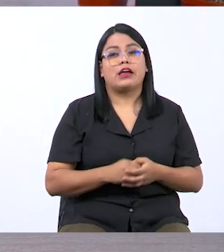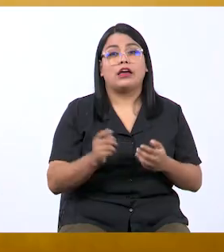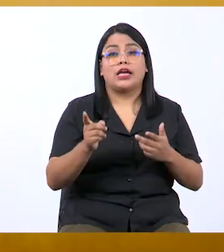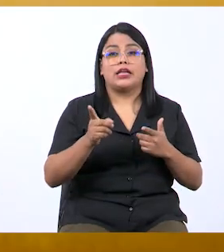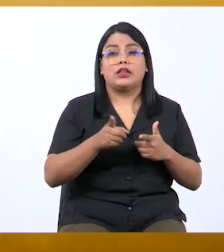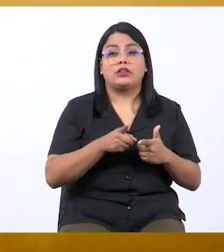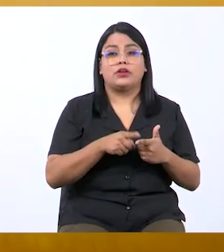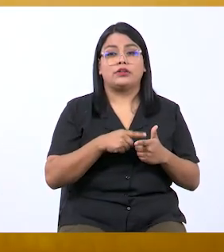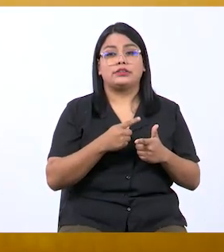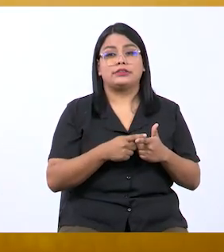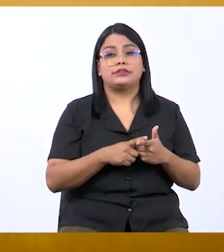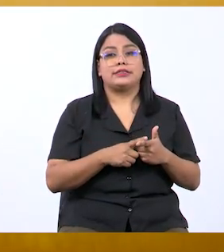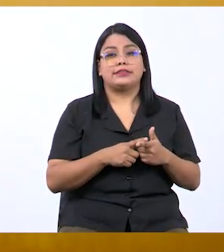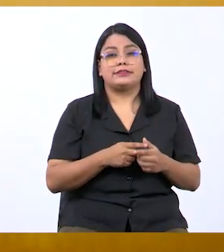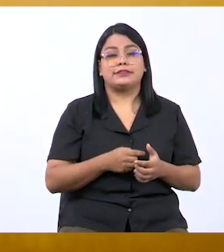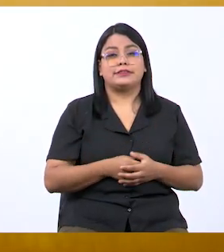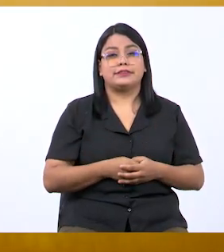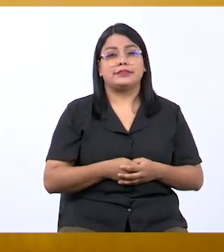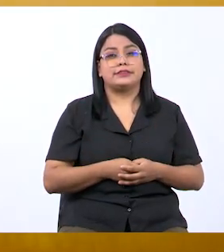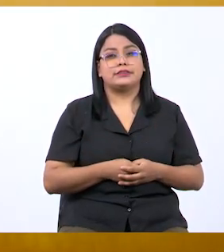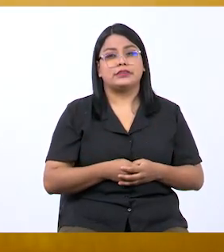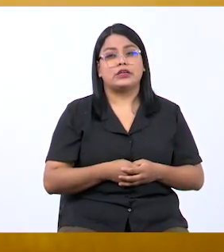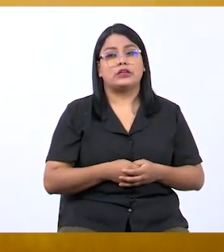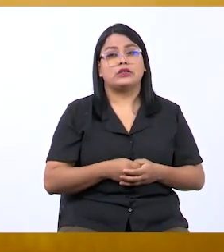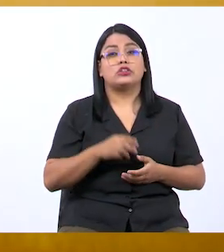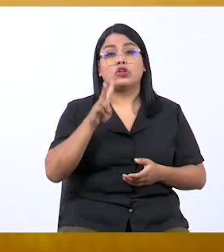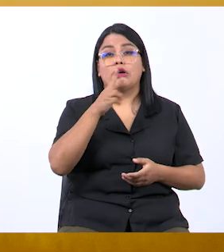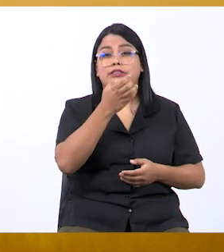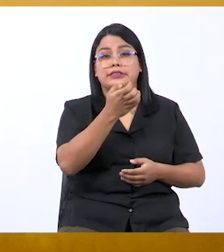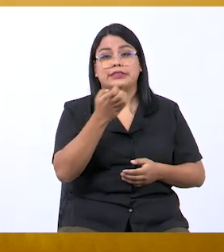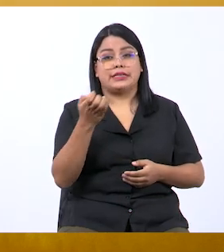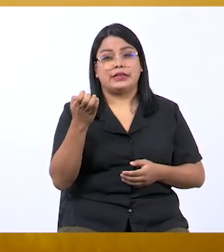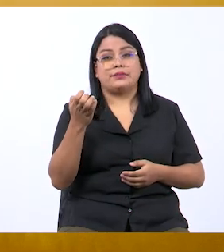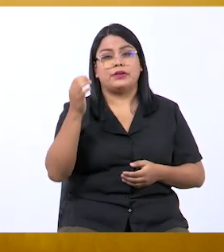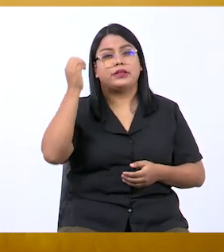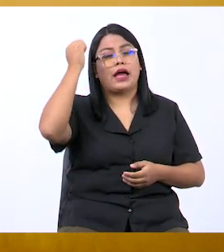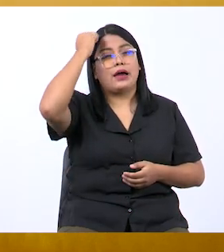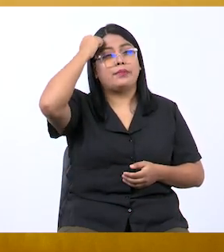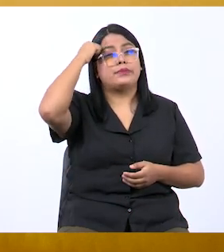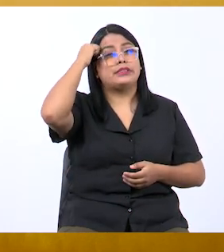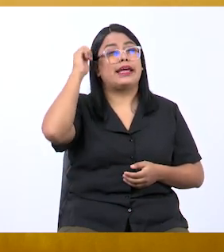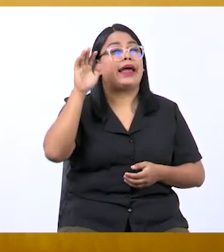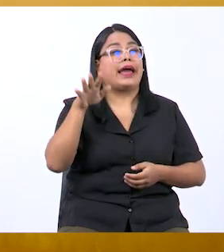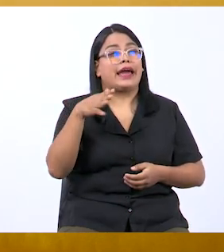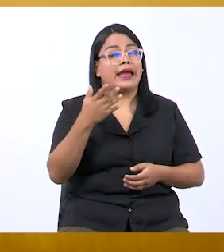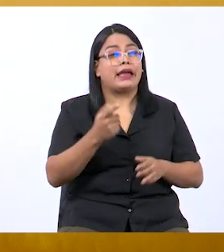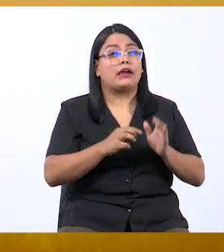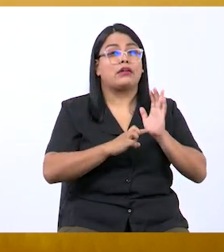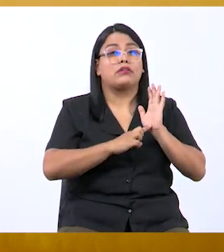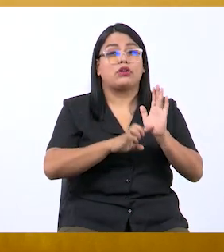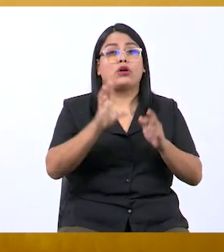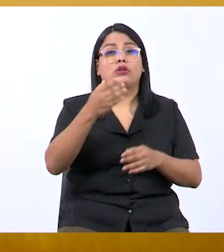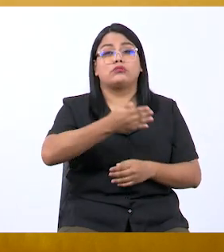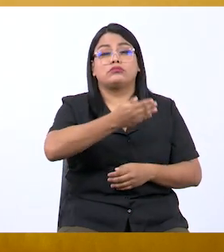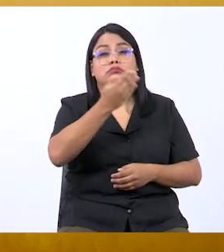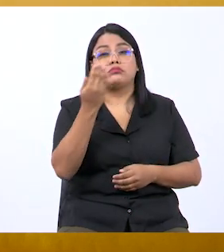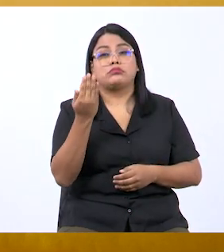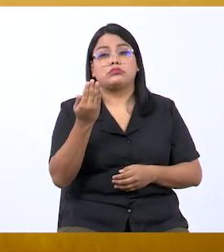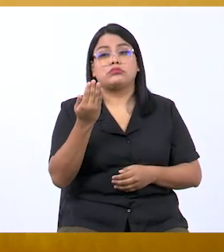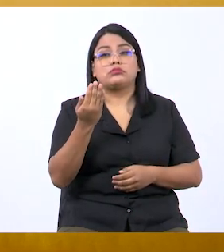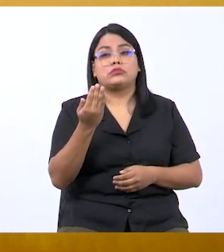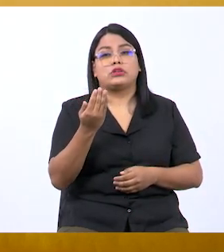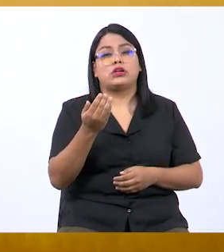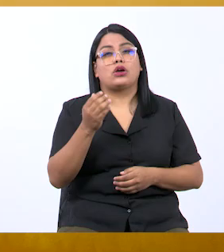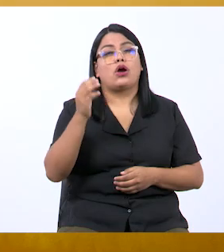que esta sección tiene 2 elementos. El aprenderás a, destacado en color celeste, y